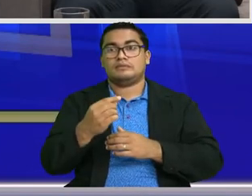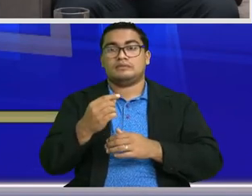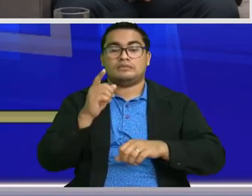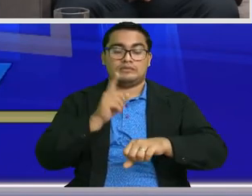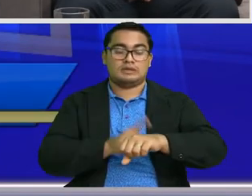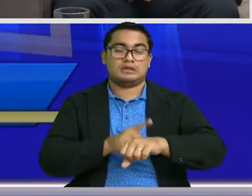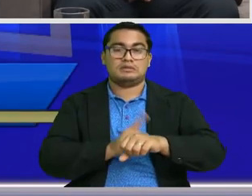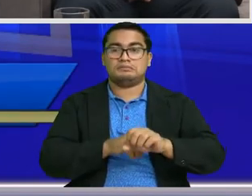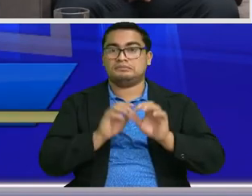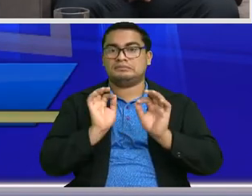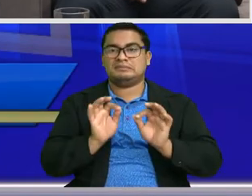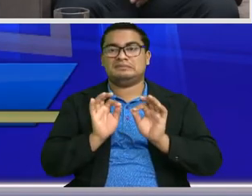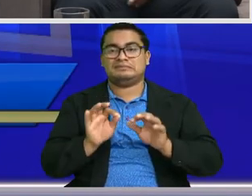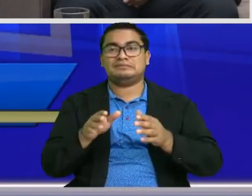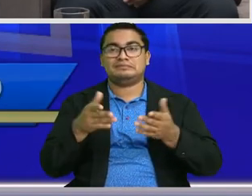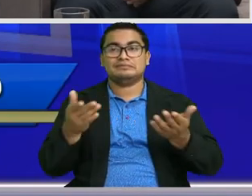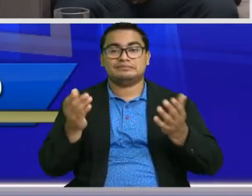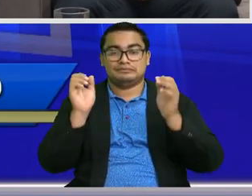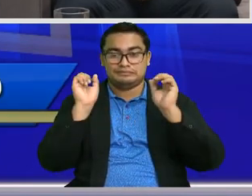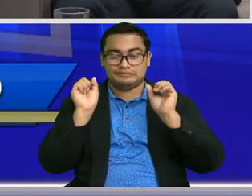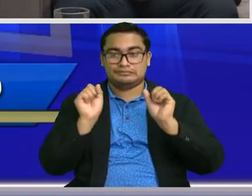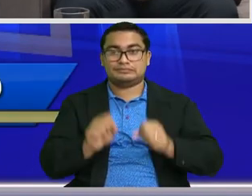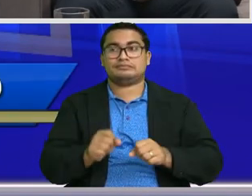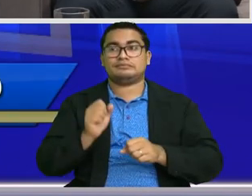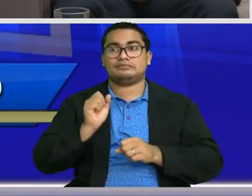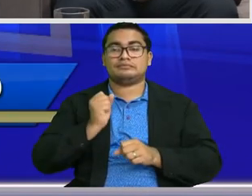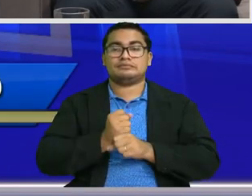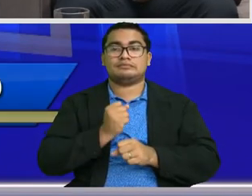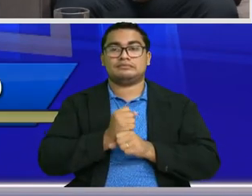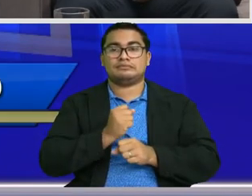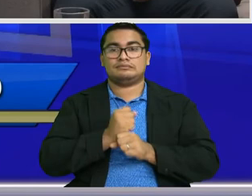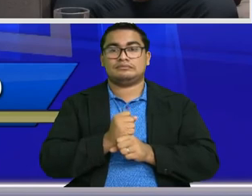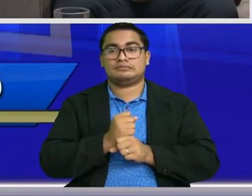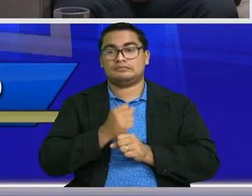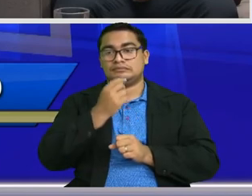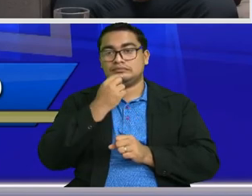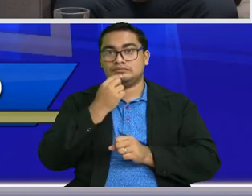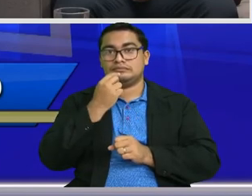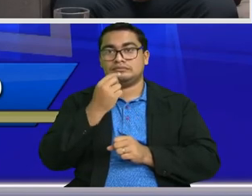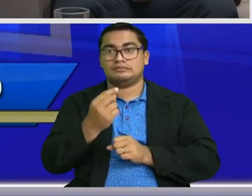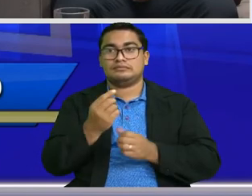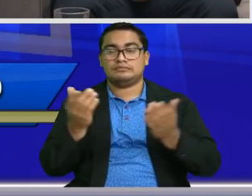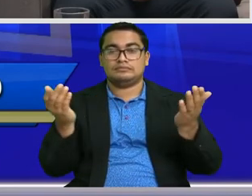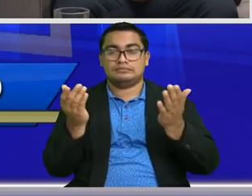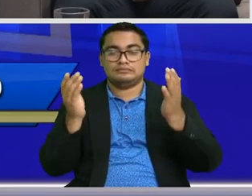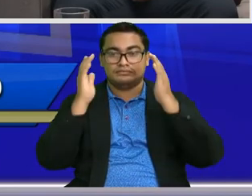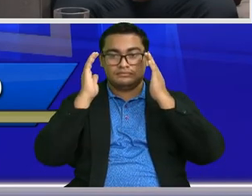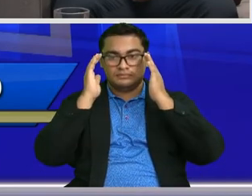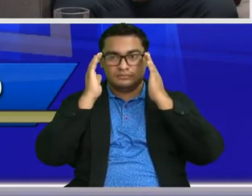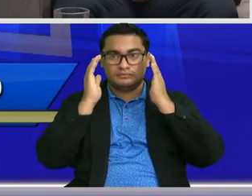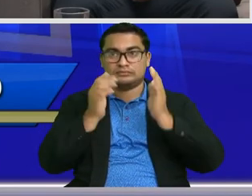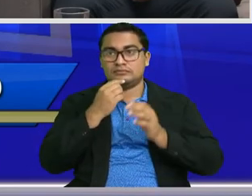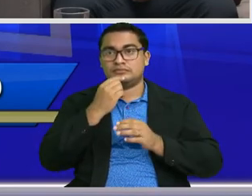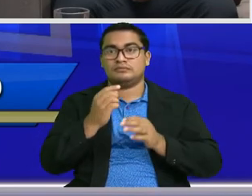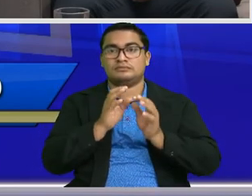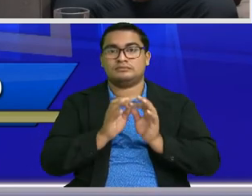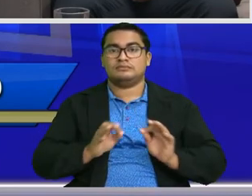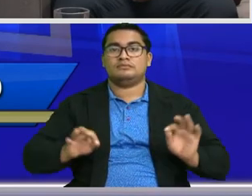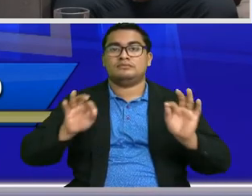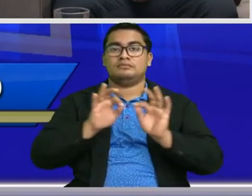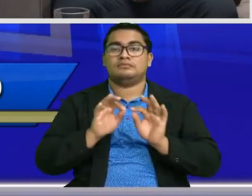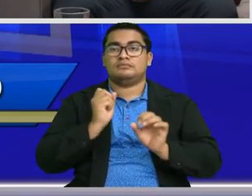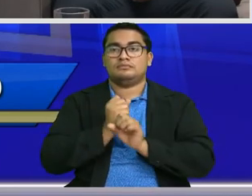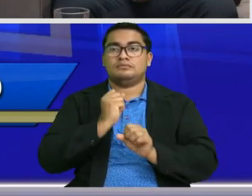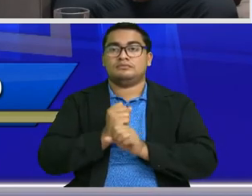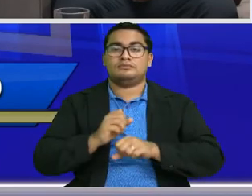tiempo determinado para poder trabajar aquellas que están, pudiésemos identificar como los grandes talentos que